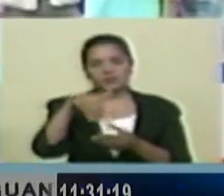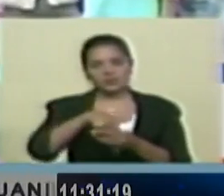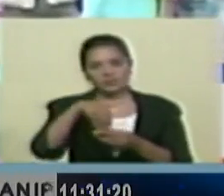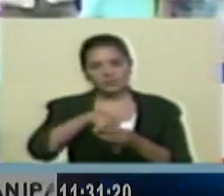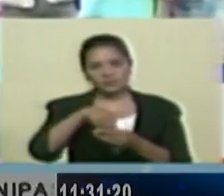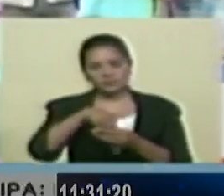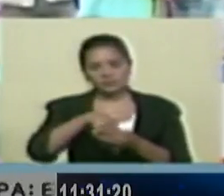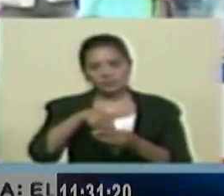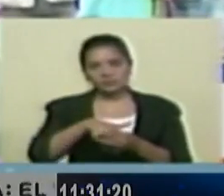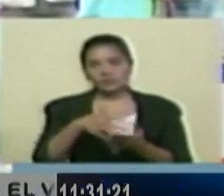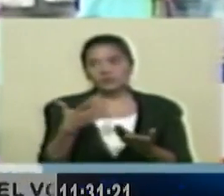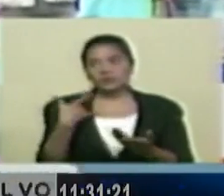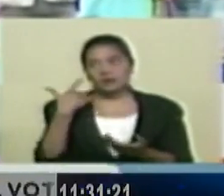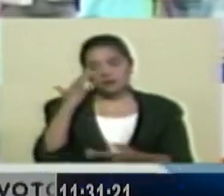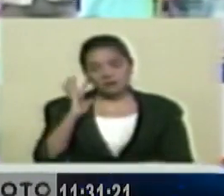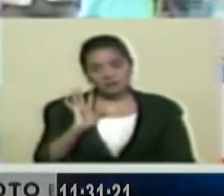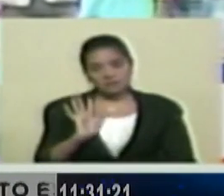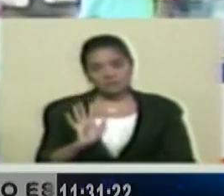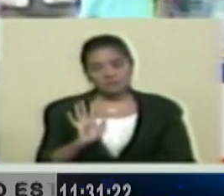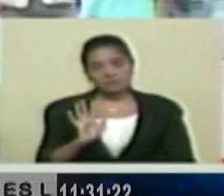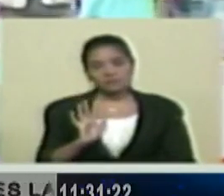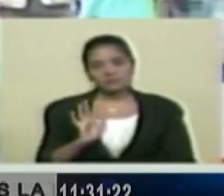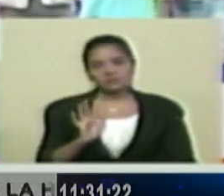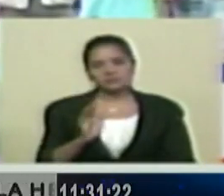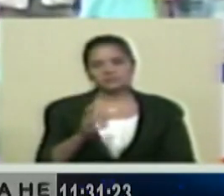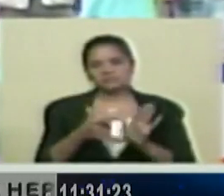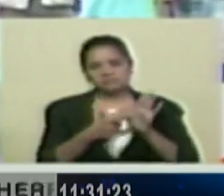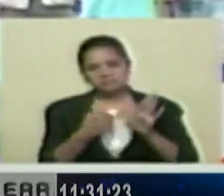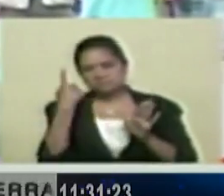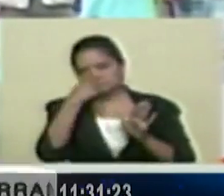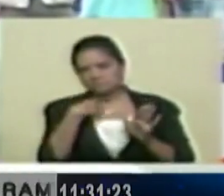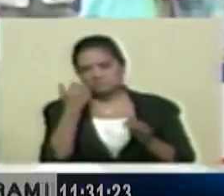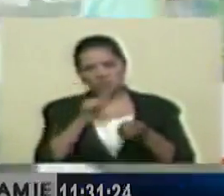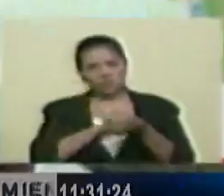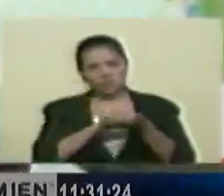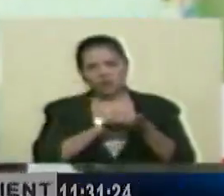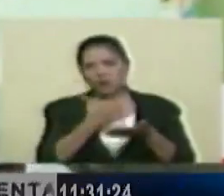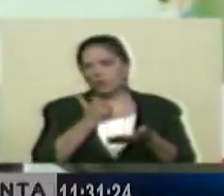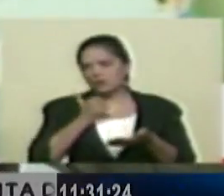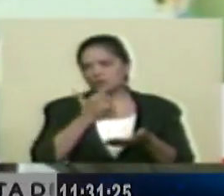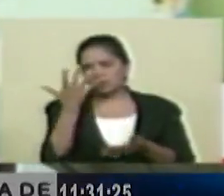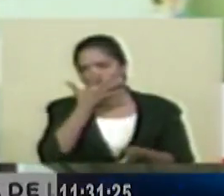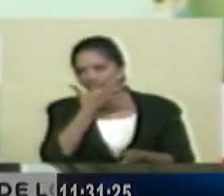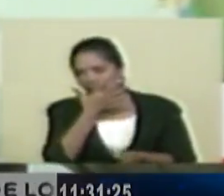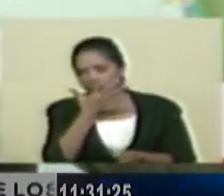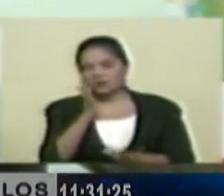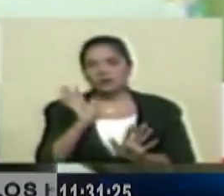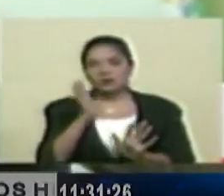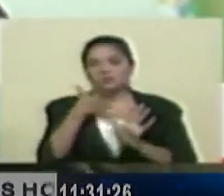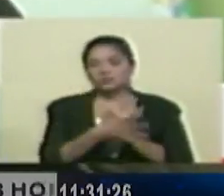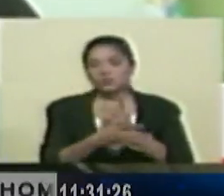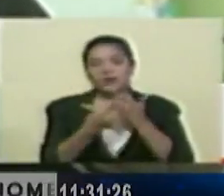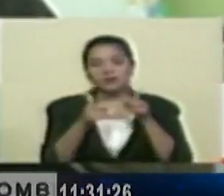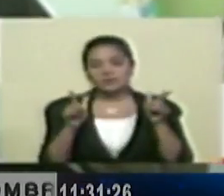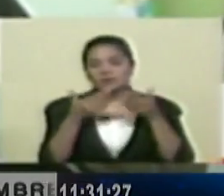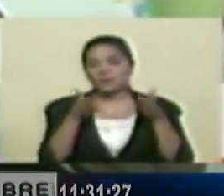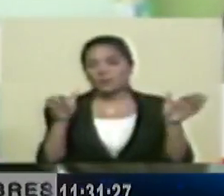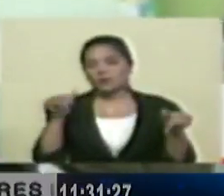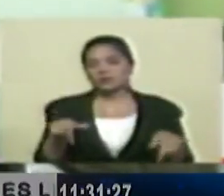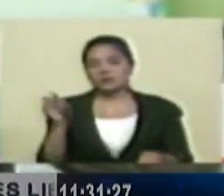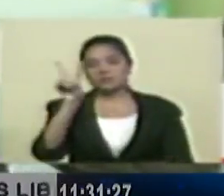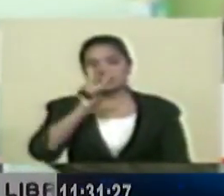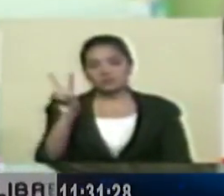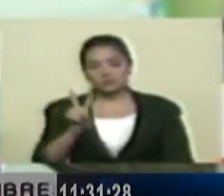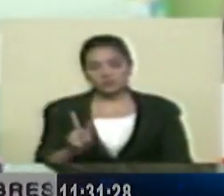inmediato enlazamos nuestra señal con la del canal del Estado Venezolana de Televisión. Vemos el momento en el que el fiscal general de la República, Tarek William Saab,